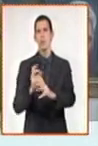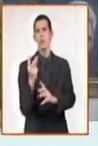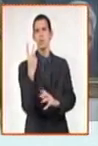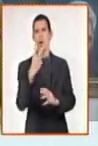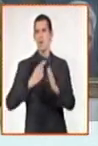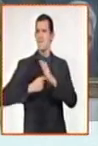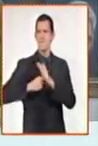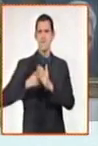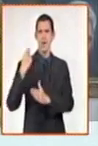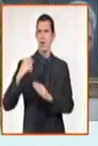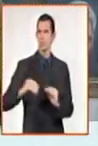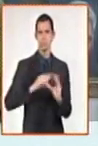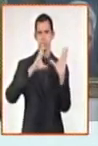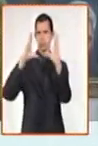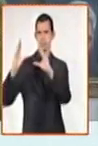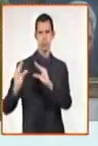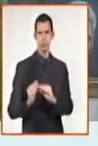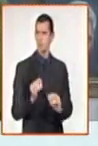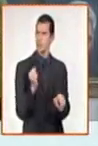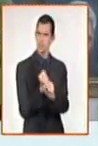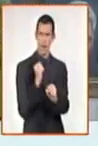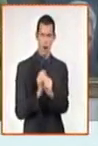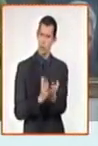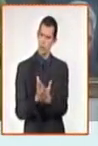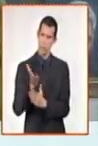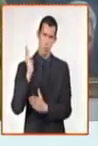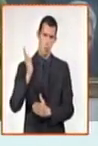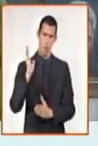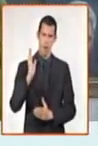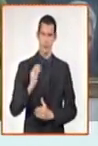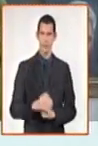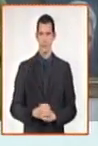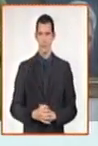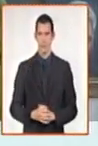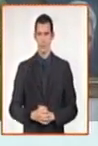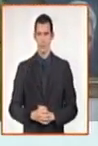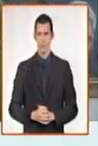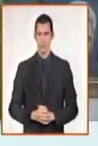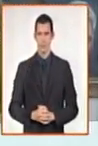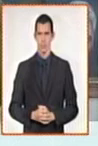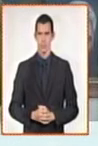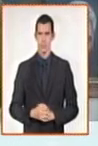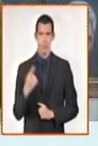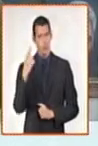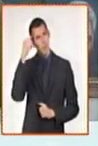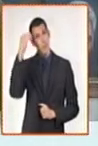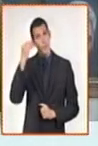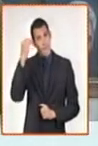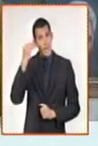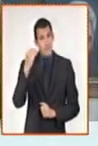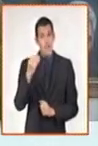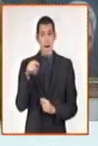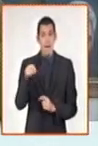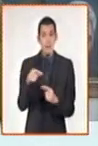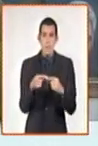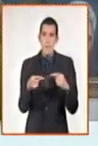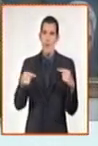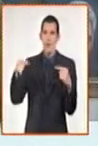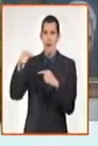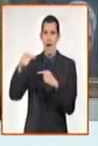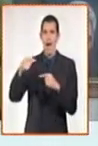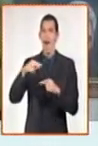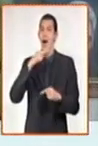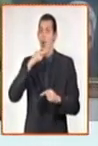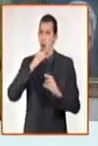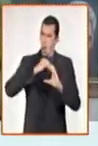ininterrumpidamente. Hoy hemos estado planteándolo, hemos estado evaluando con la Unión Eléctrica de darle prioridad, tratar de llegarle a estas conductoras por el sistema electroenergético nacional a